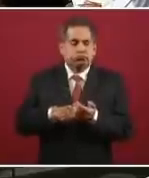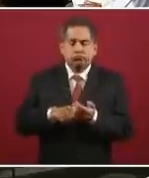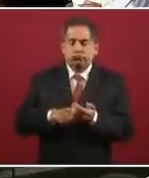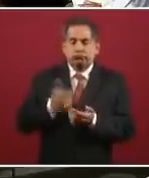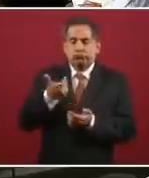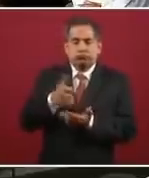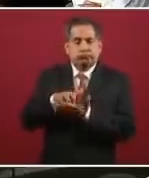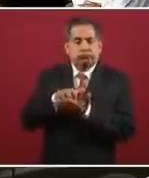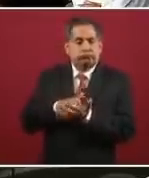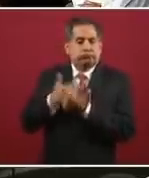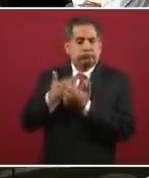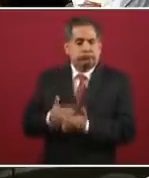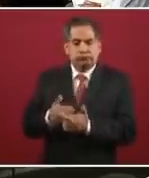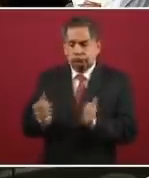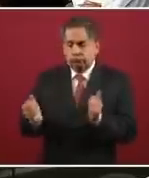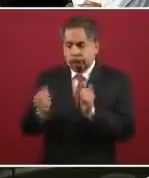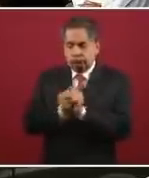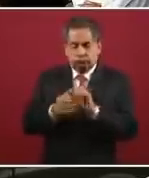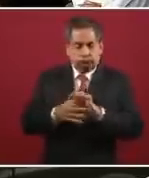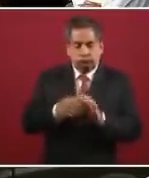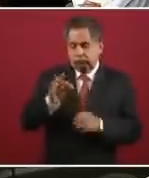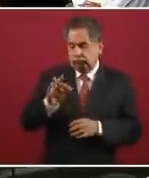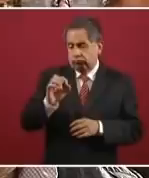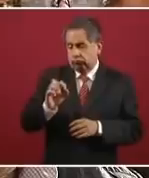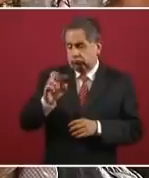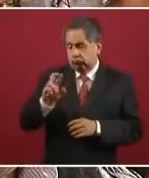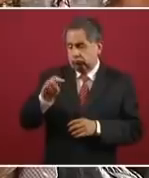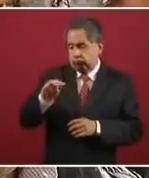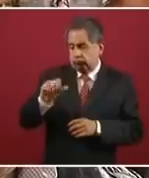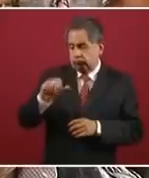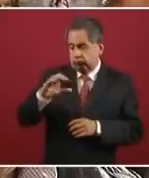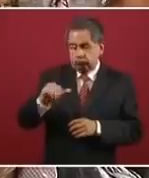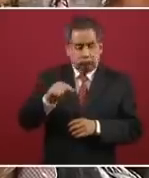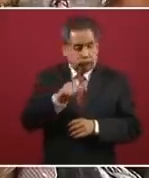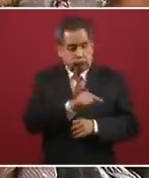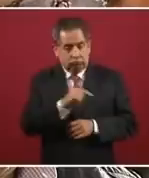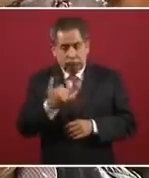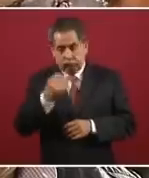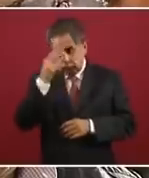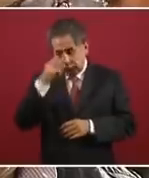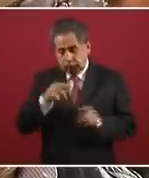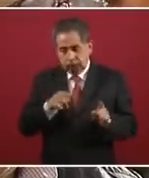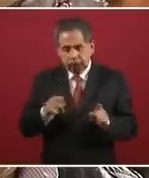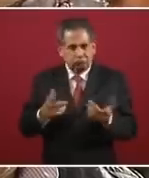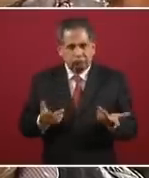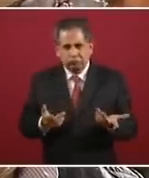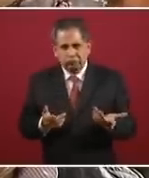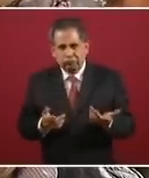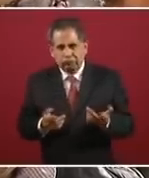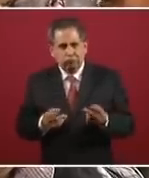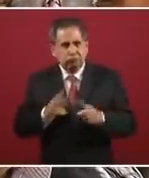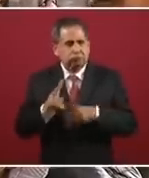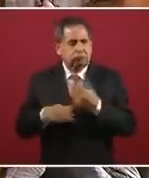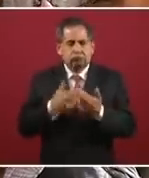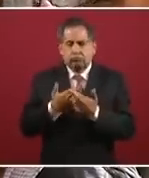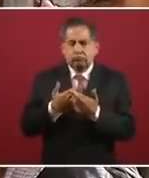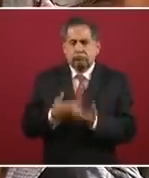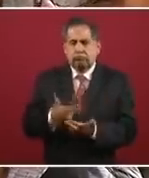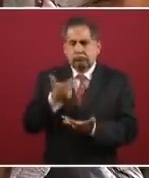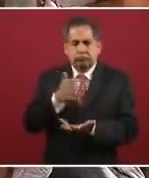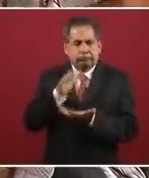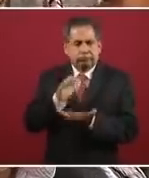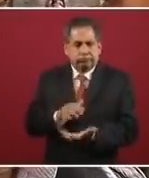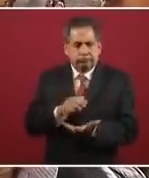convenio con Fermanca y México, ¿qué se va a hacer con el recurso, si se